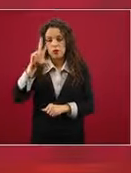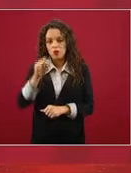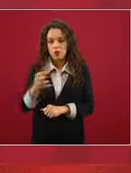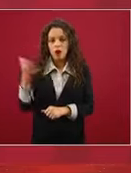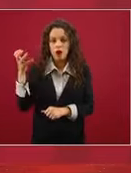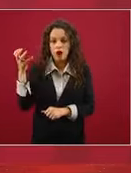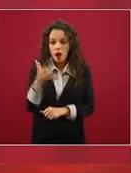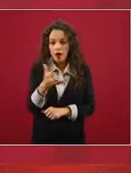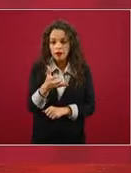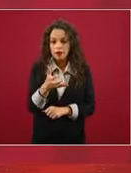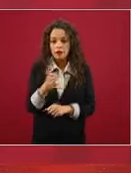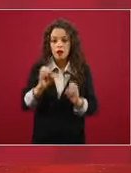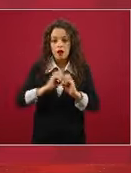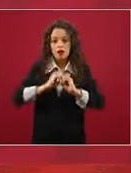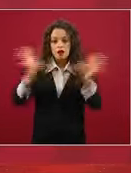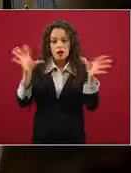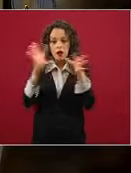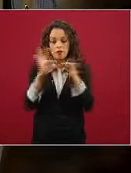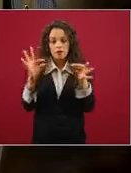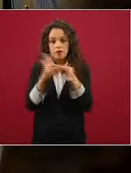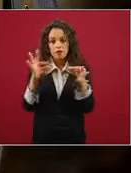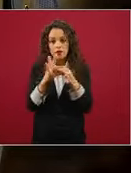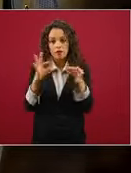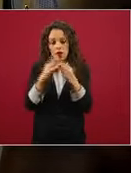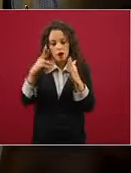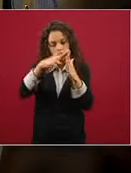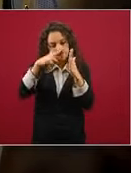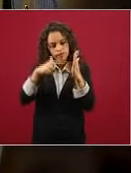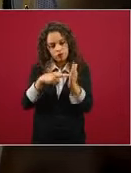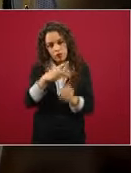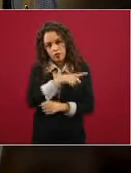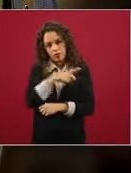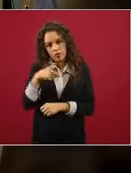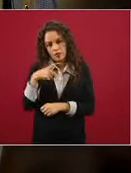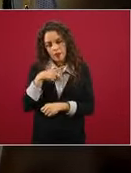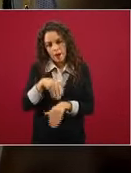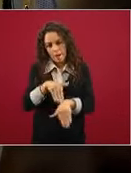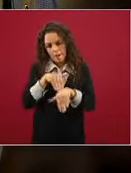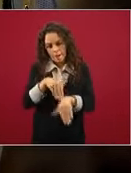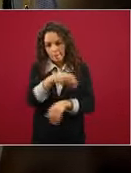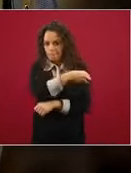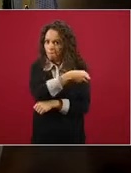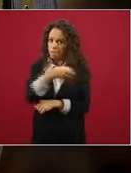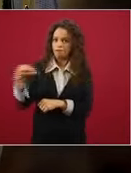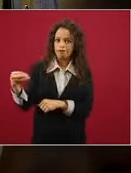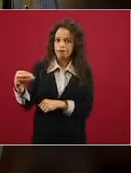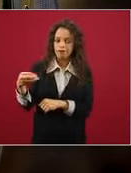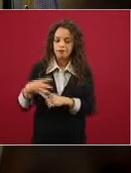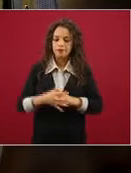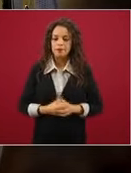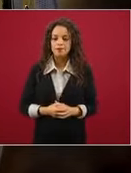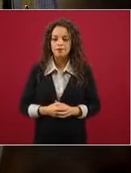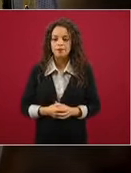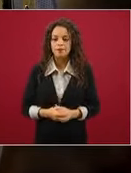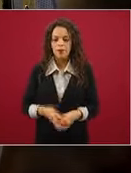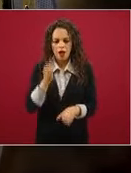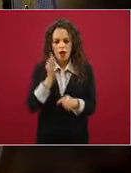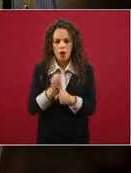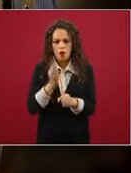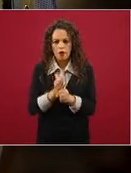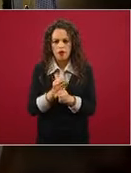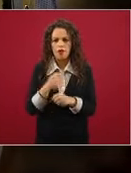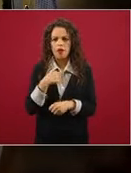juego. Entonces, aquí creo que lo que estoy explicando, lo que estoy tratando de decir está